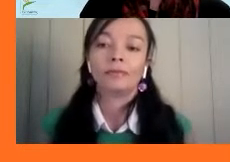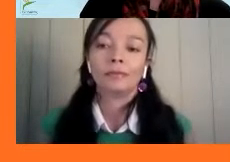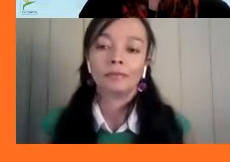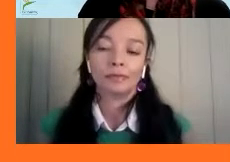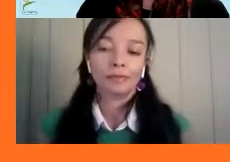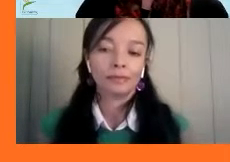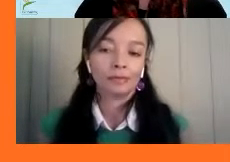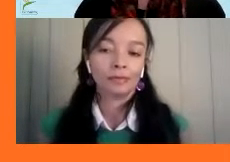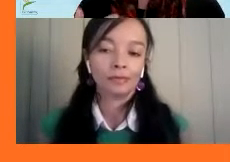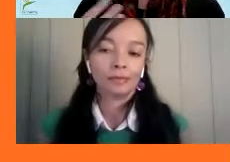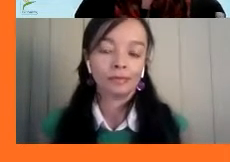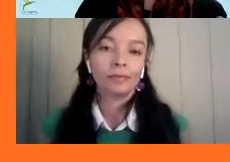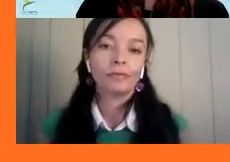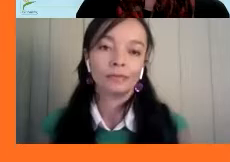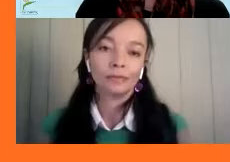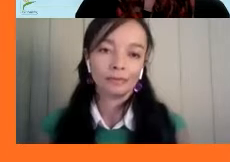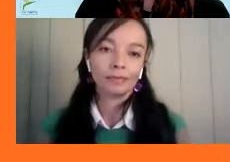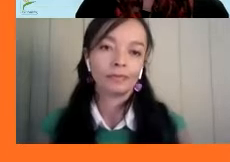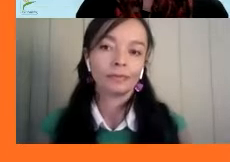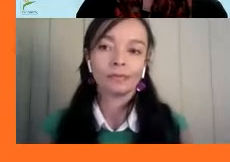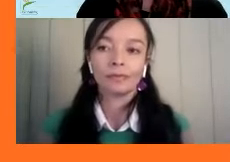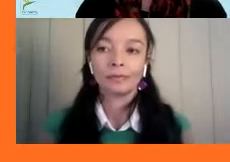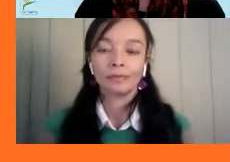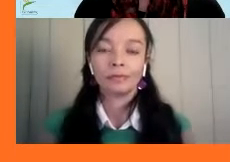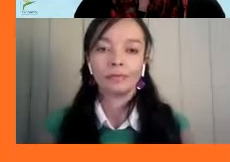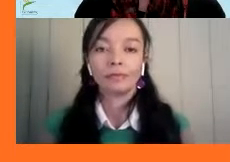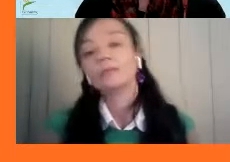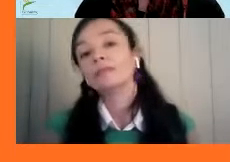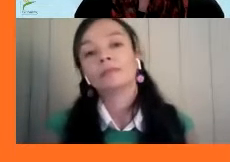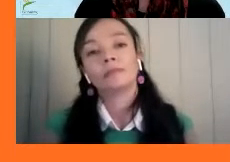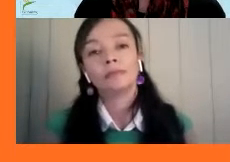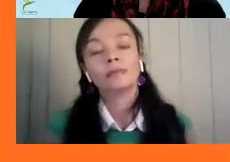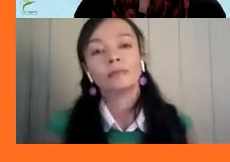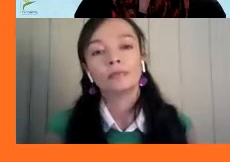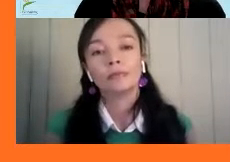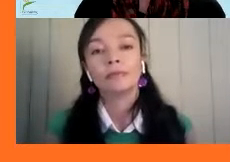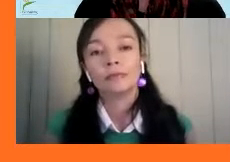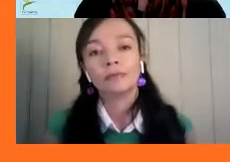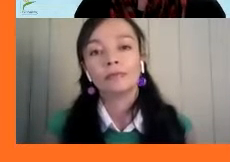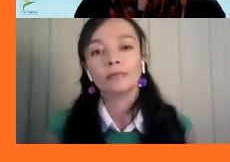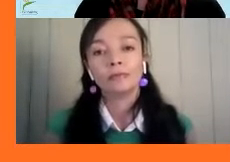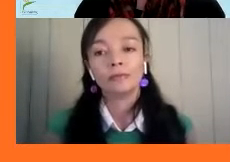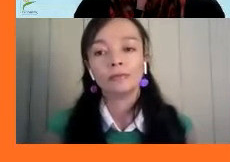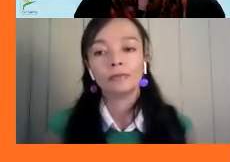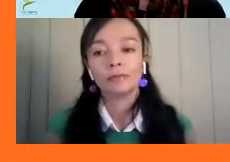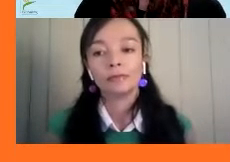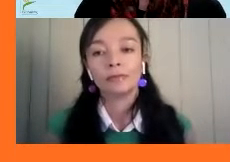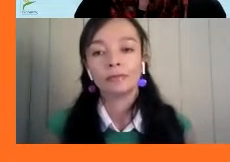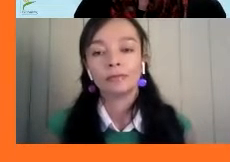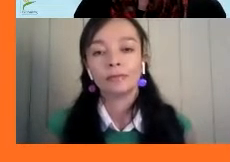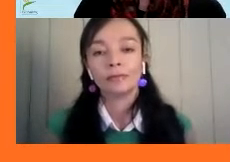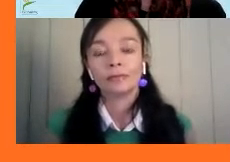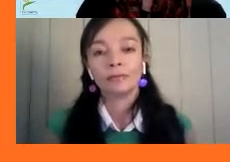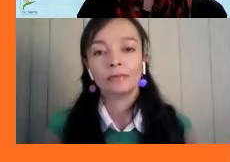maestros los conocimos en la escuela, pero la verdad es, ¿qué pasó antes de la escuela? ¿Quién eran